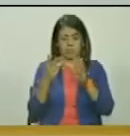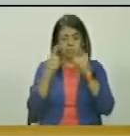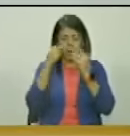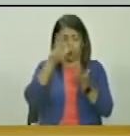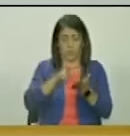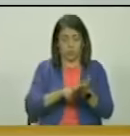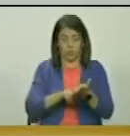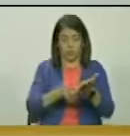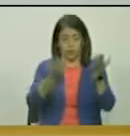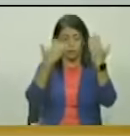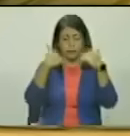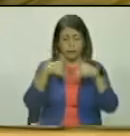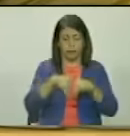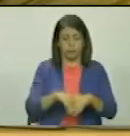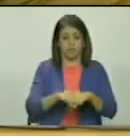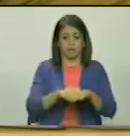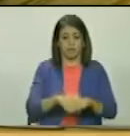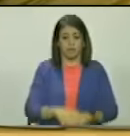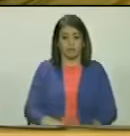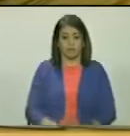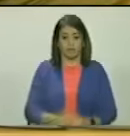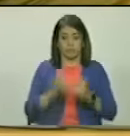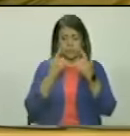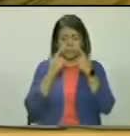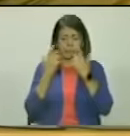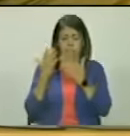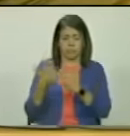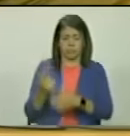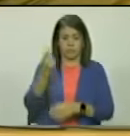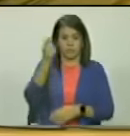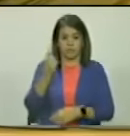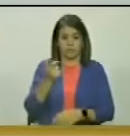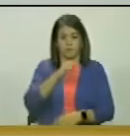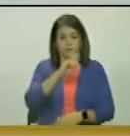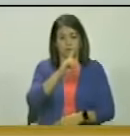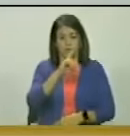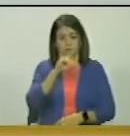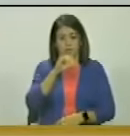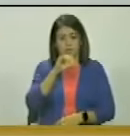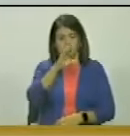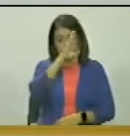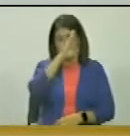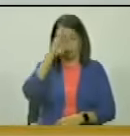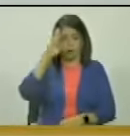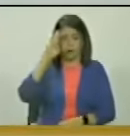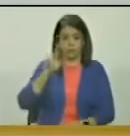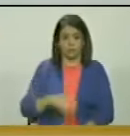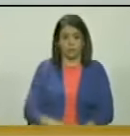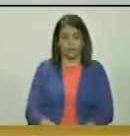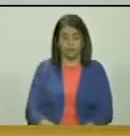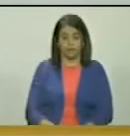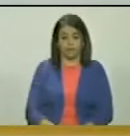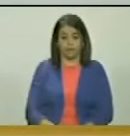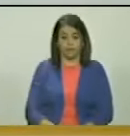aprobado. Voy a hacer en el derecho de palabra al diputado Diosdado Cabello Rondón.